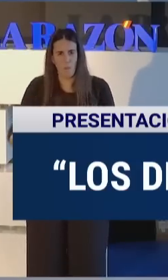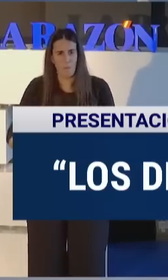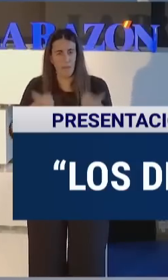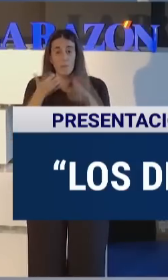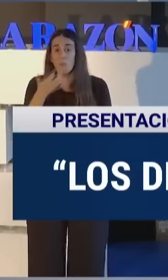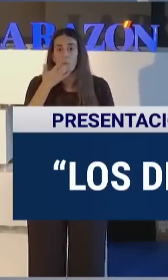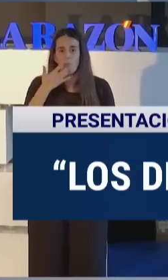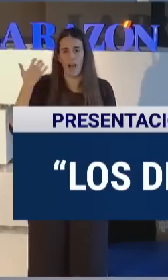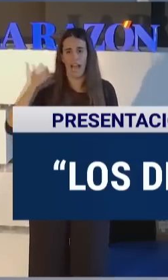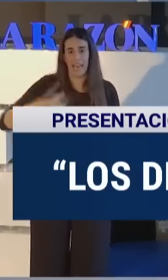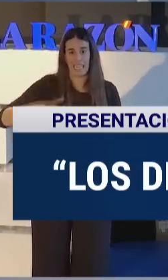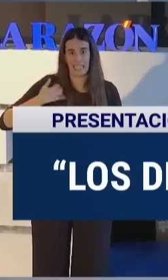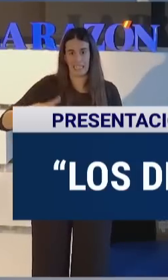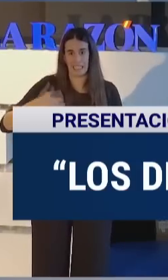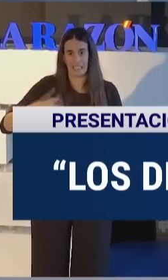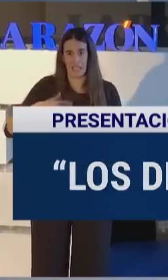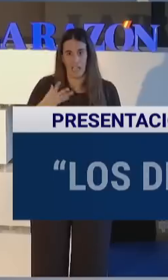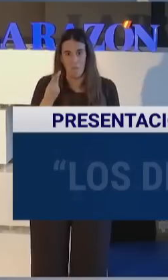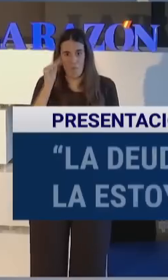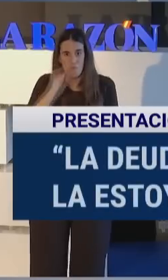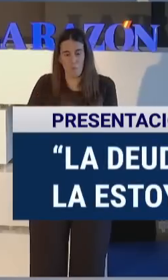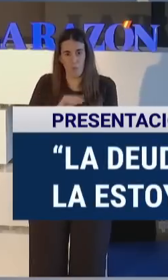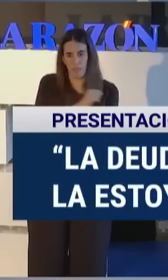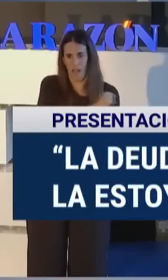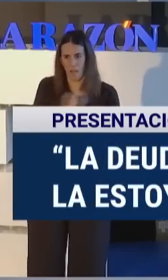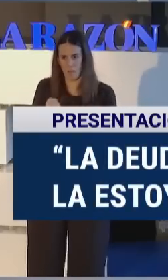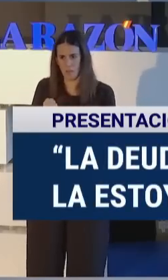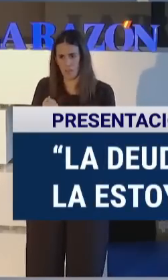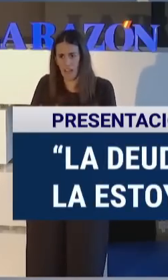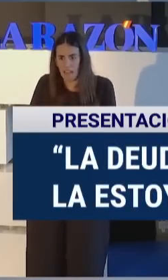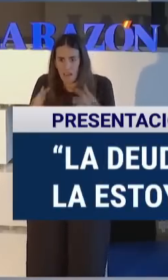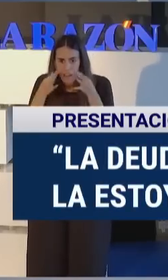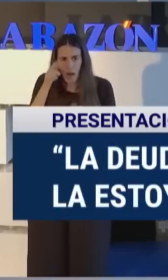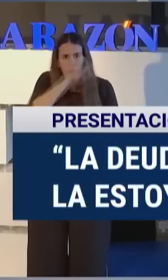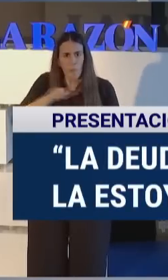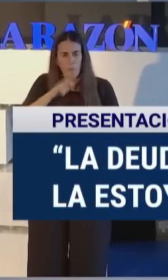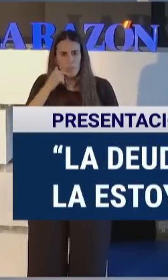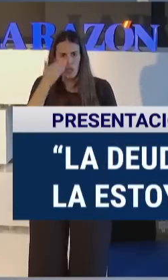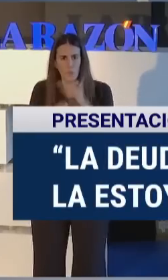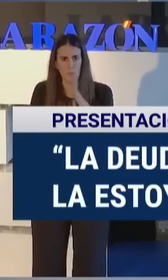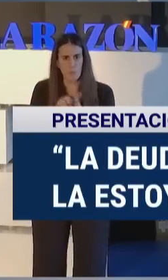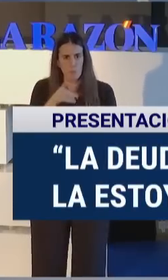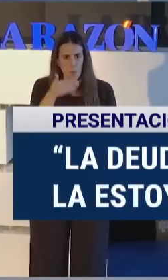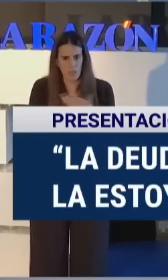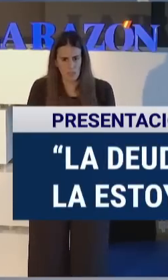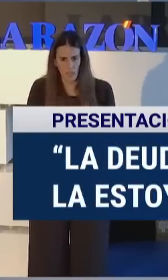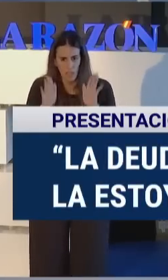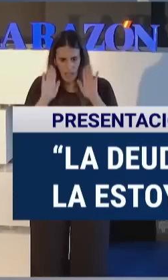pasa que los mayores fanáticos del señoriaje y el impuesto inflacionario son los progres. y son una máquina de producir